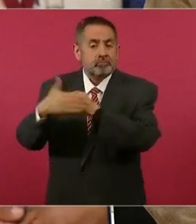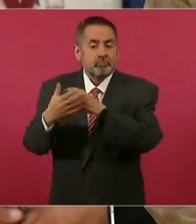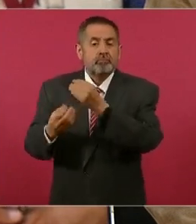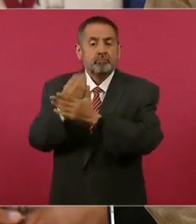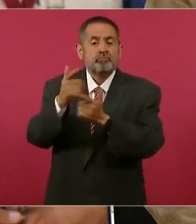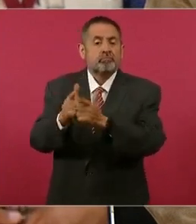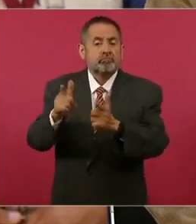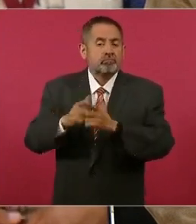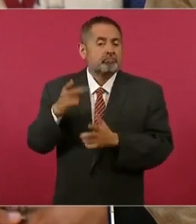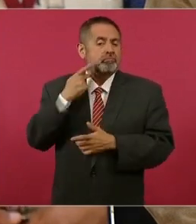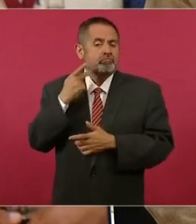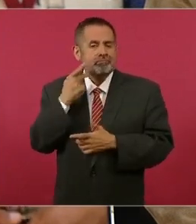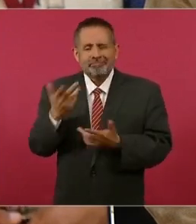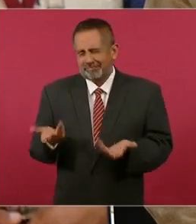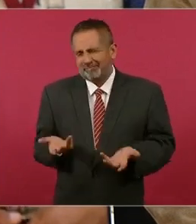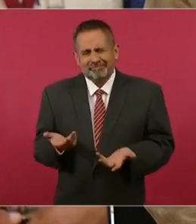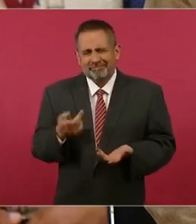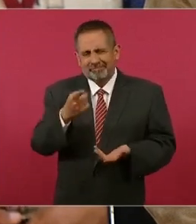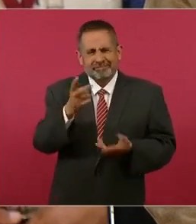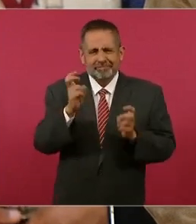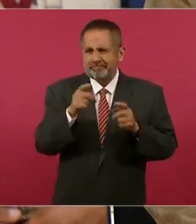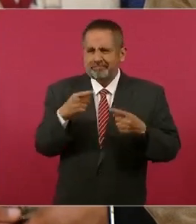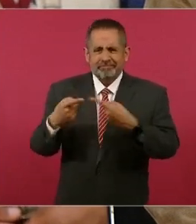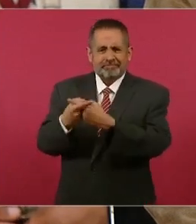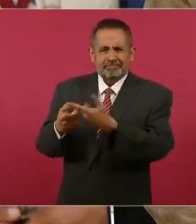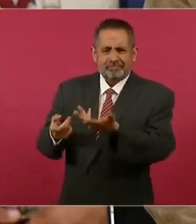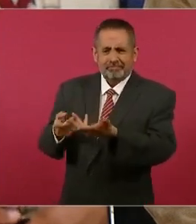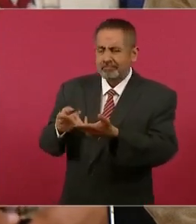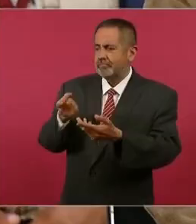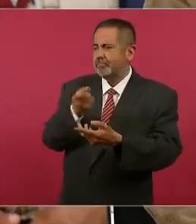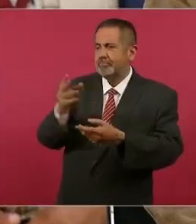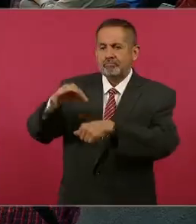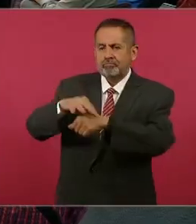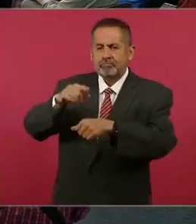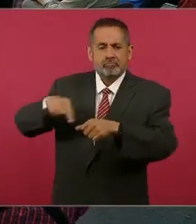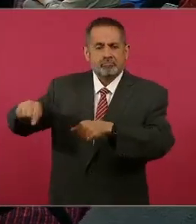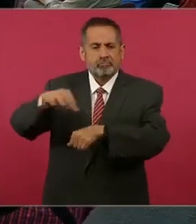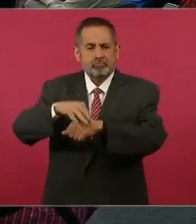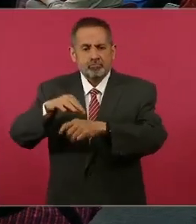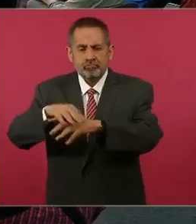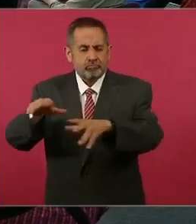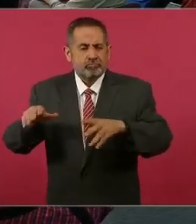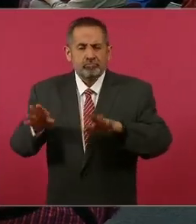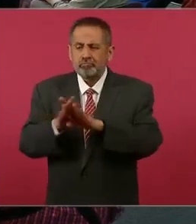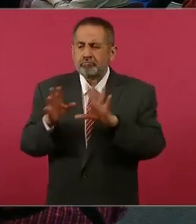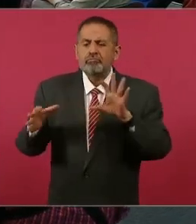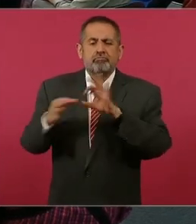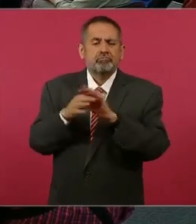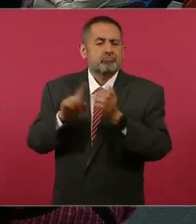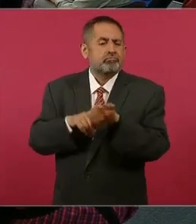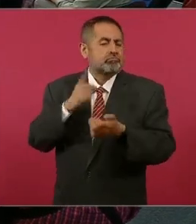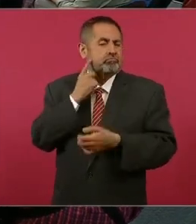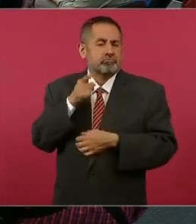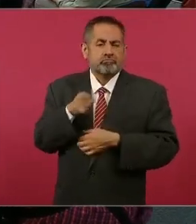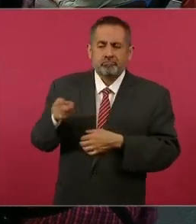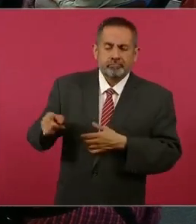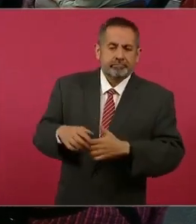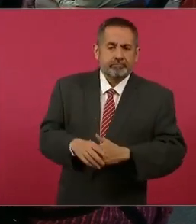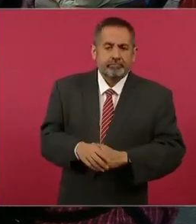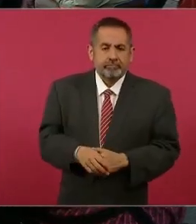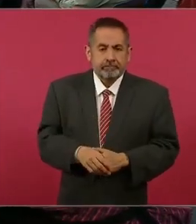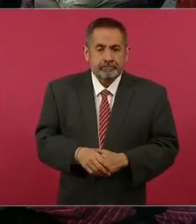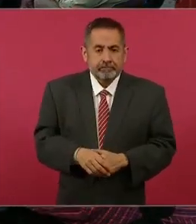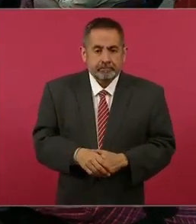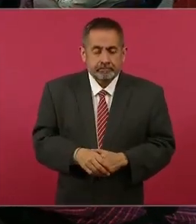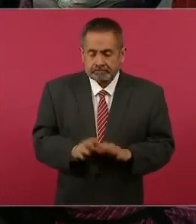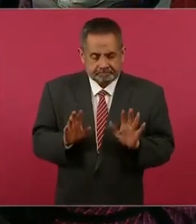partido político. ¿Qué hay sobre estos temas, sobre los residentes médicos no hay y la ningún vinculación de este diputado con… No